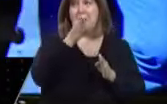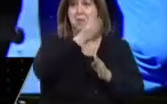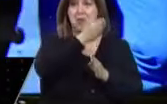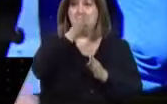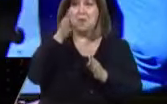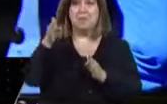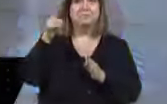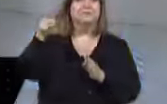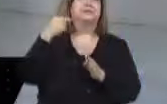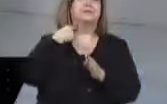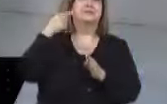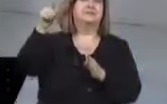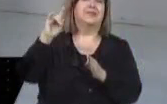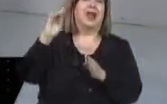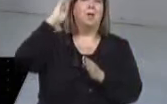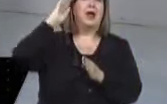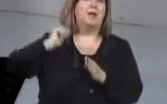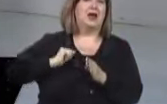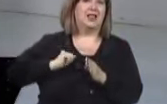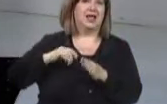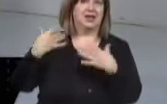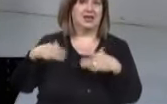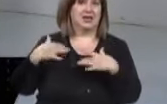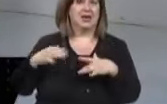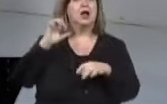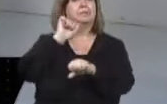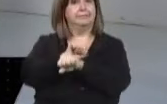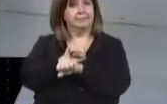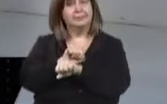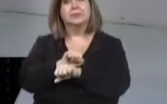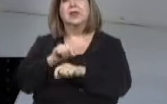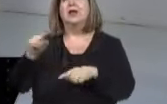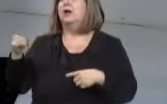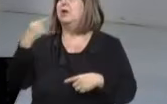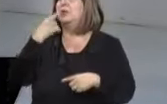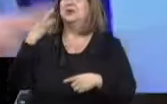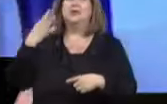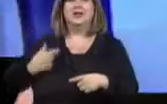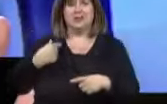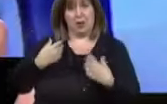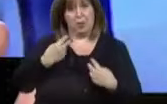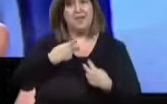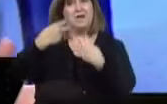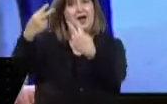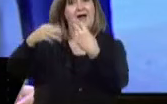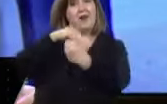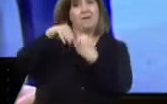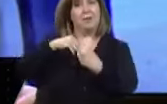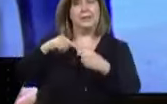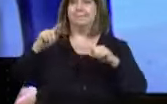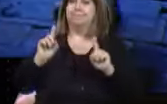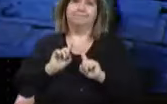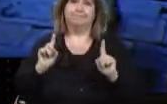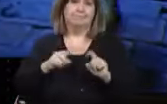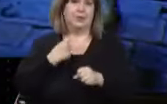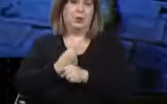Africana hace un tiempo. Está bastante aislado en términos diplomáticos. Entonces tampoco es fácil. Es una situación compleja. Claro, es una